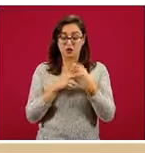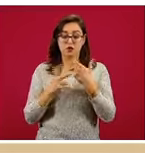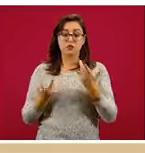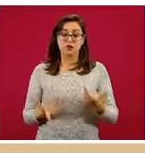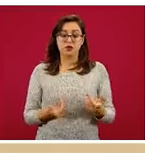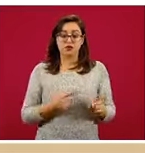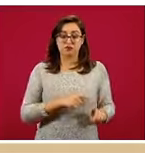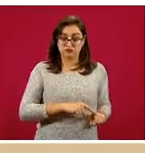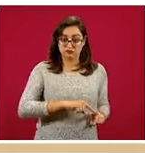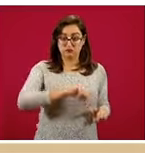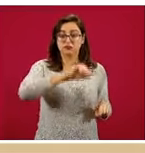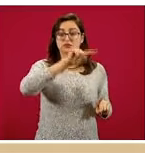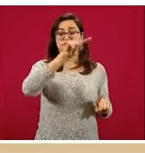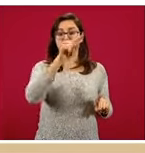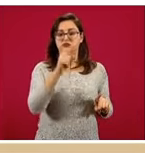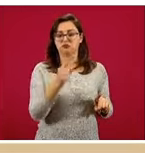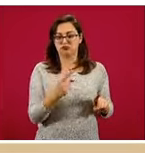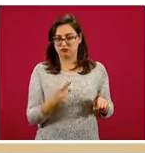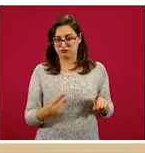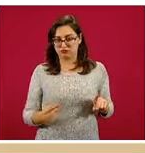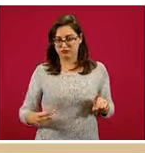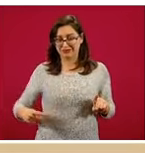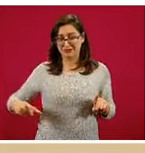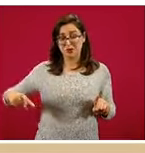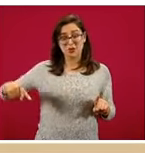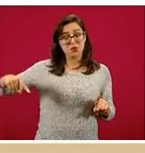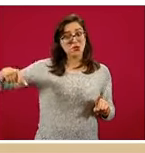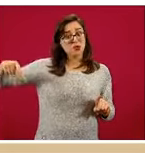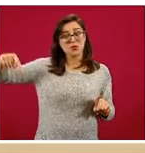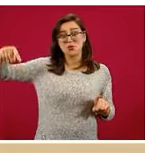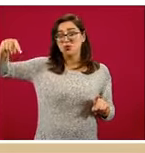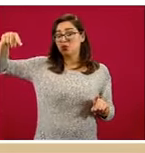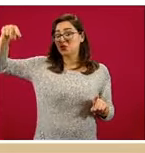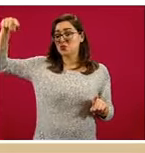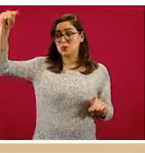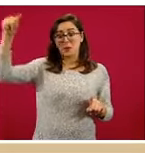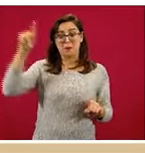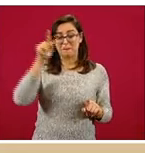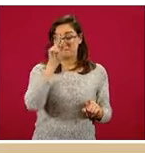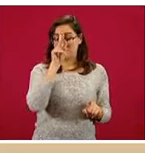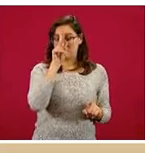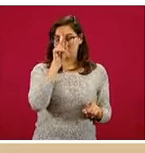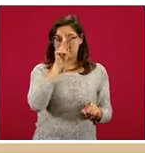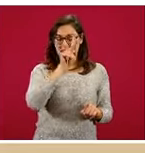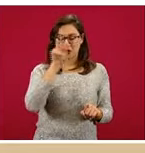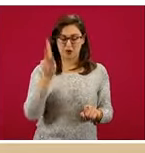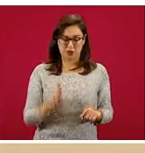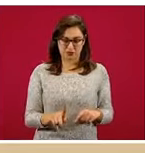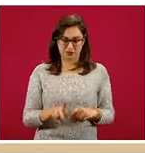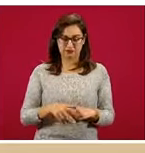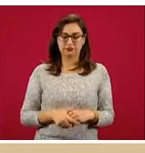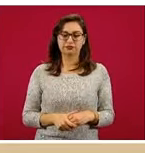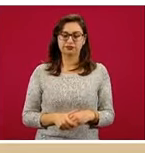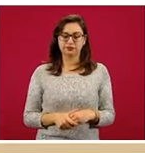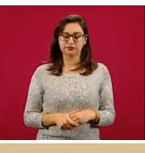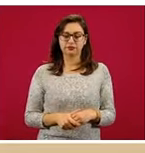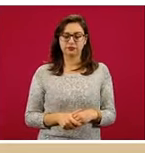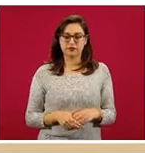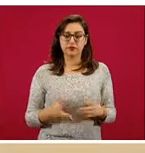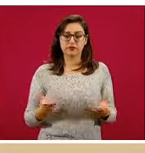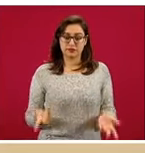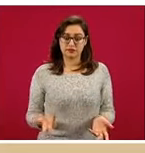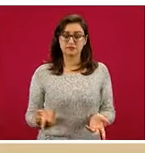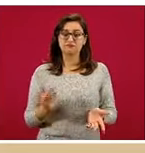habitantes, ya superó las defunciones que en su momento tuvieron en su primera ola a inicios del año, y